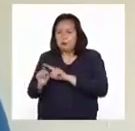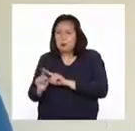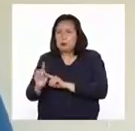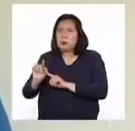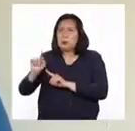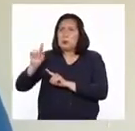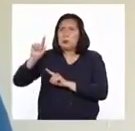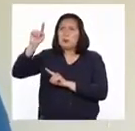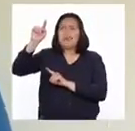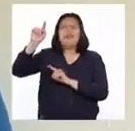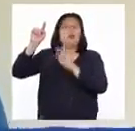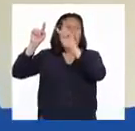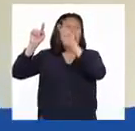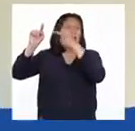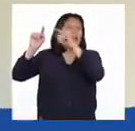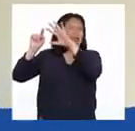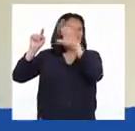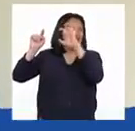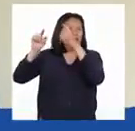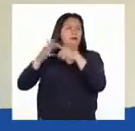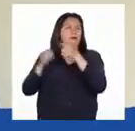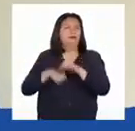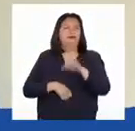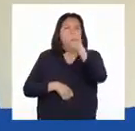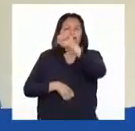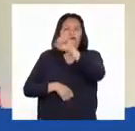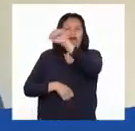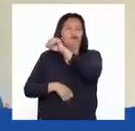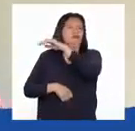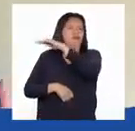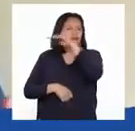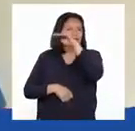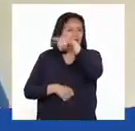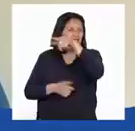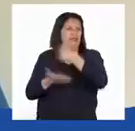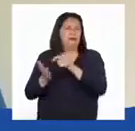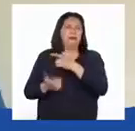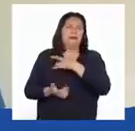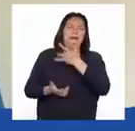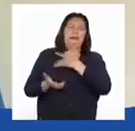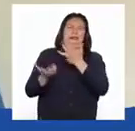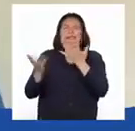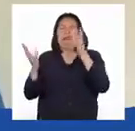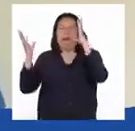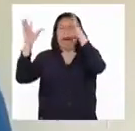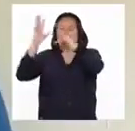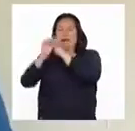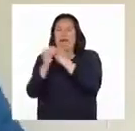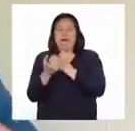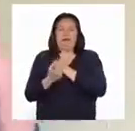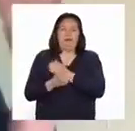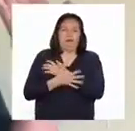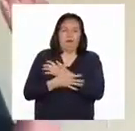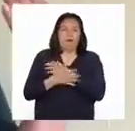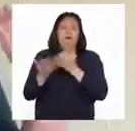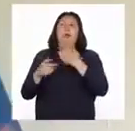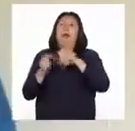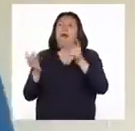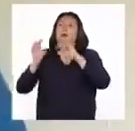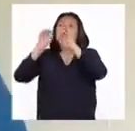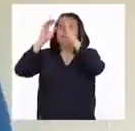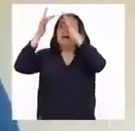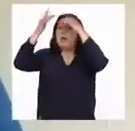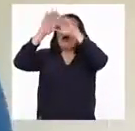metros sobre el nivel del mar. En nuestras zonas altoandinas, entonces, sentiremos que las noches son frías, pero cuando el cielo